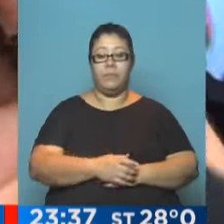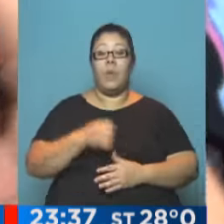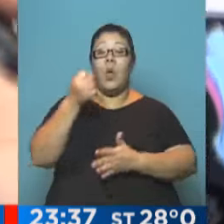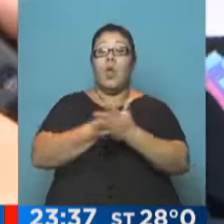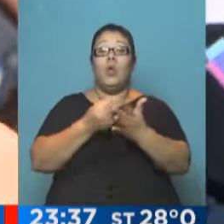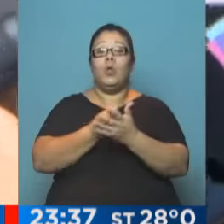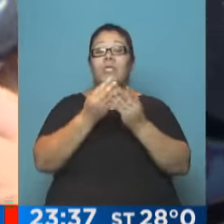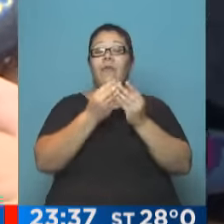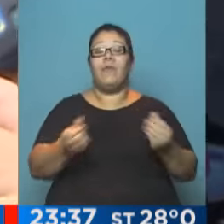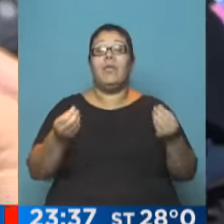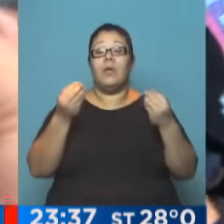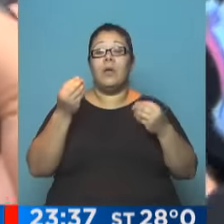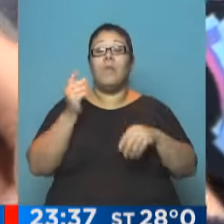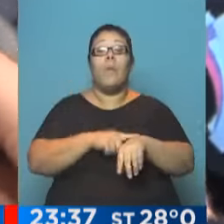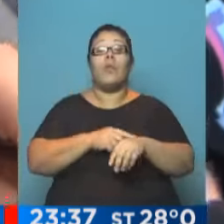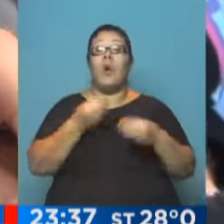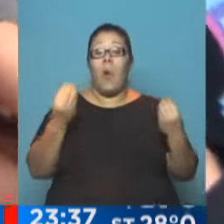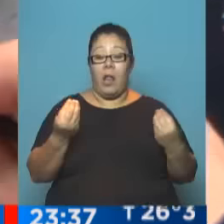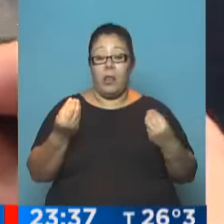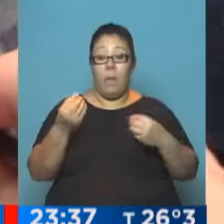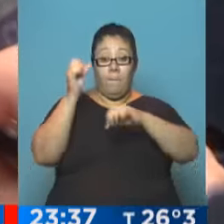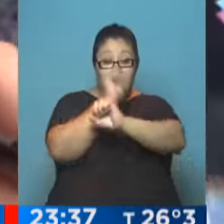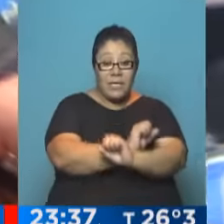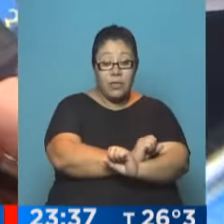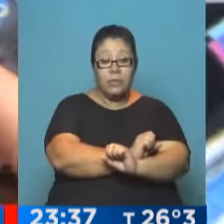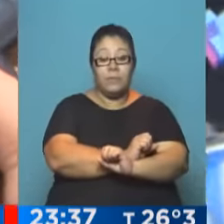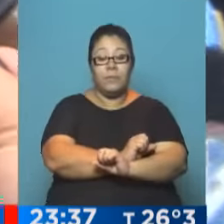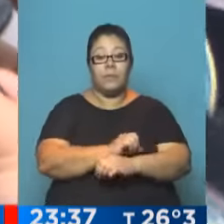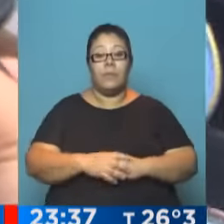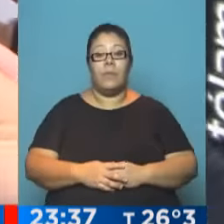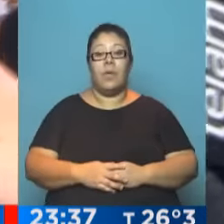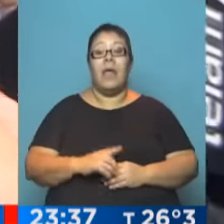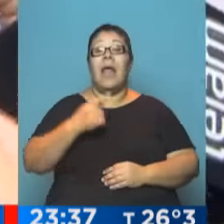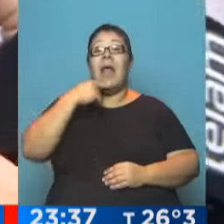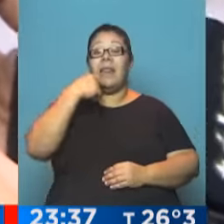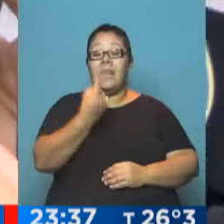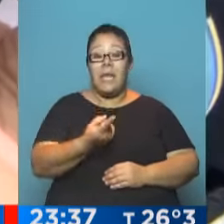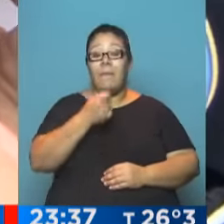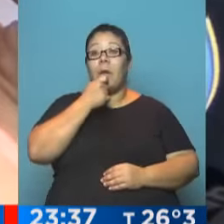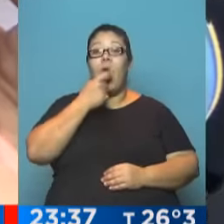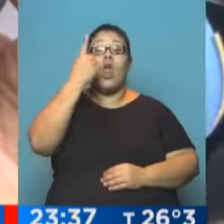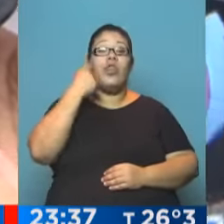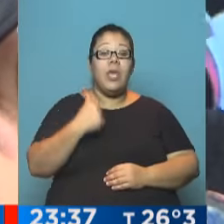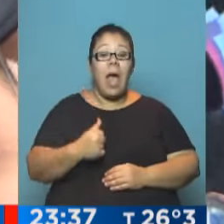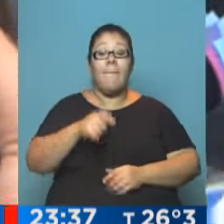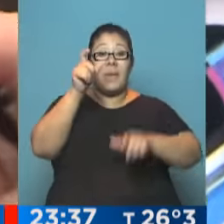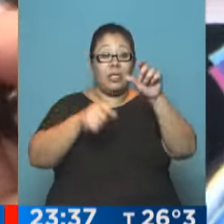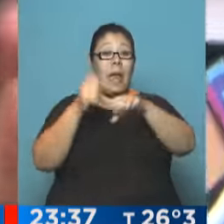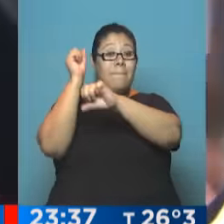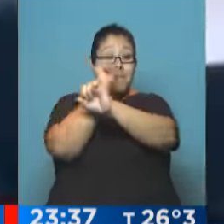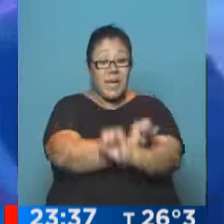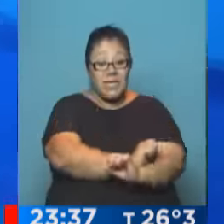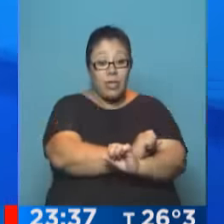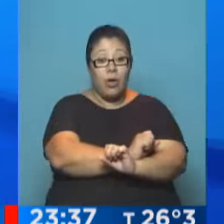cuando estén presos, cuando estén detrás de las rejas? La lucha termina el día que las condenas queden firmes y los condenados tras las rejas, claro que sí.